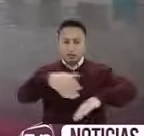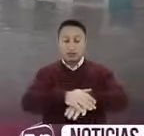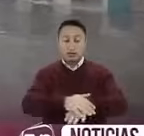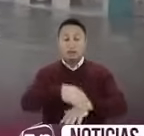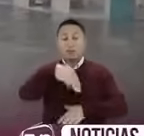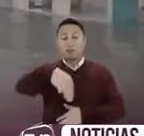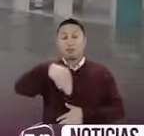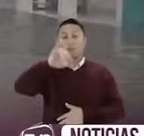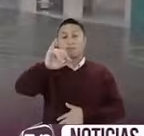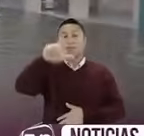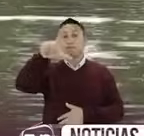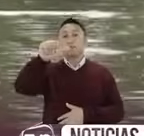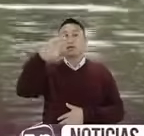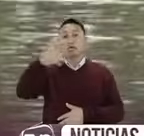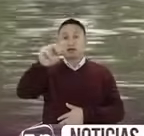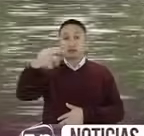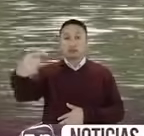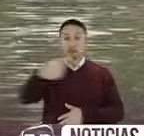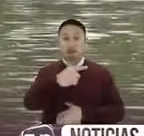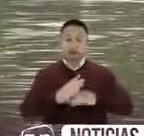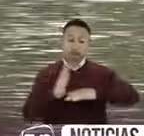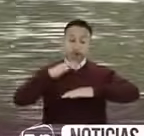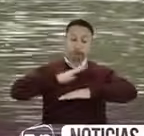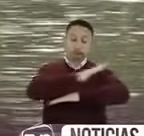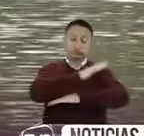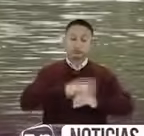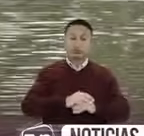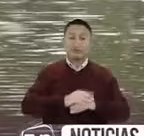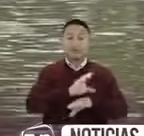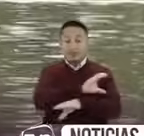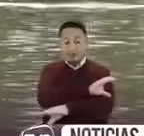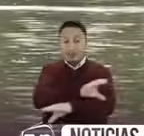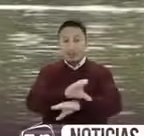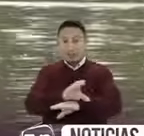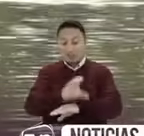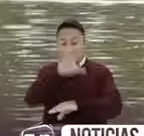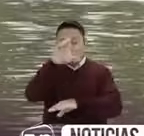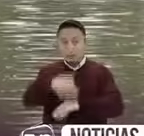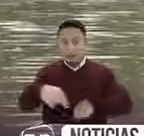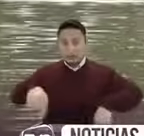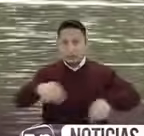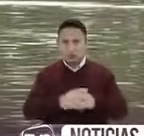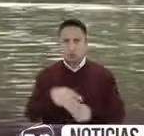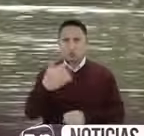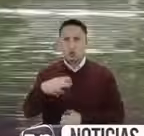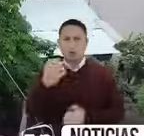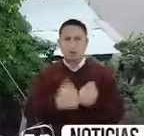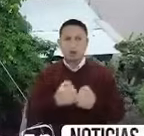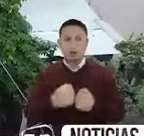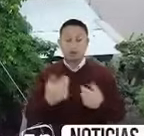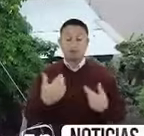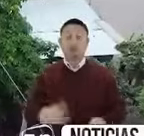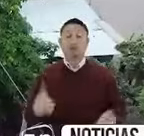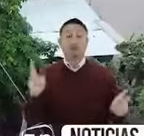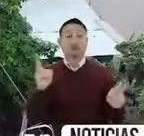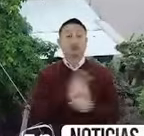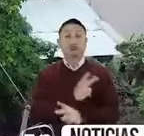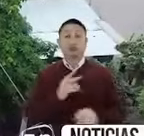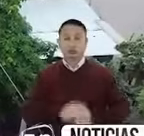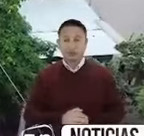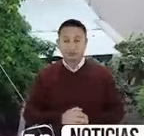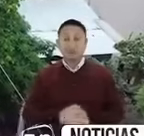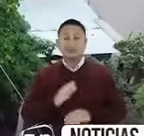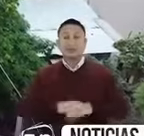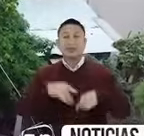estaban así, varios recintos de la parroquia Roberto Astudillo atravesaban una realidad peor como consecuencia del temporal